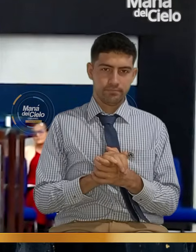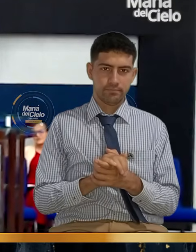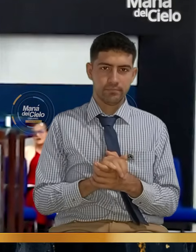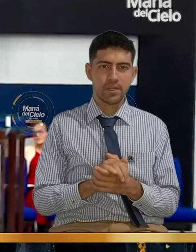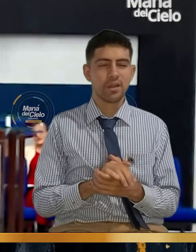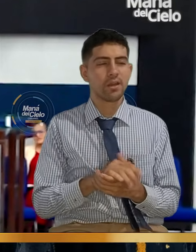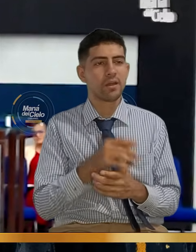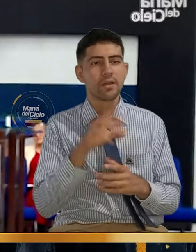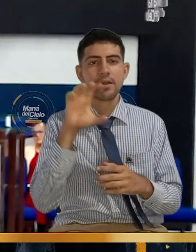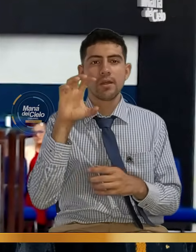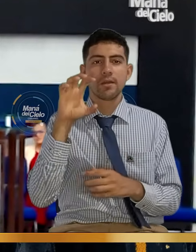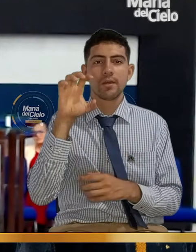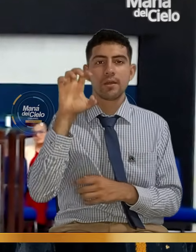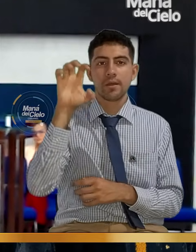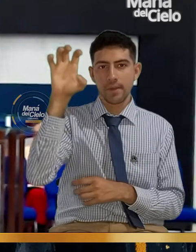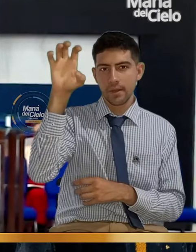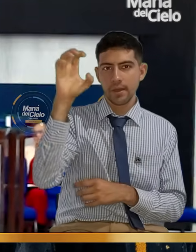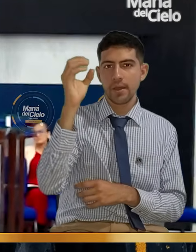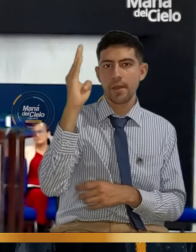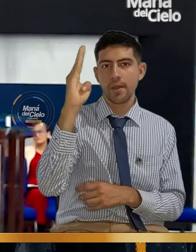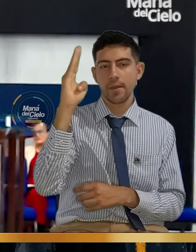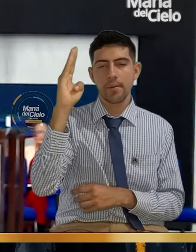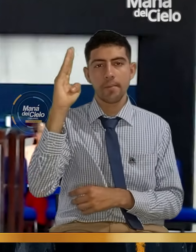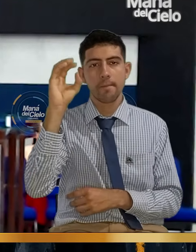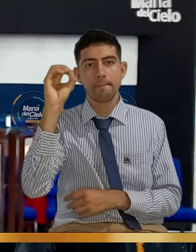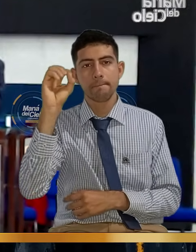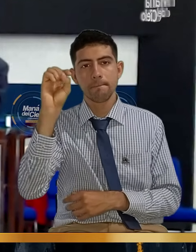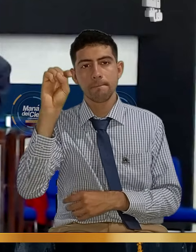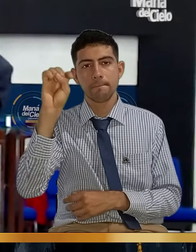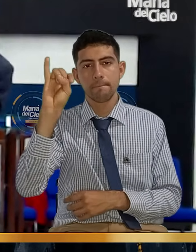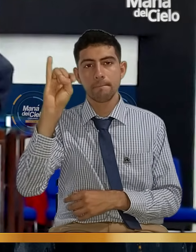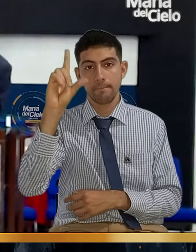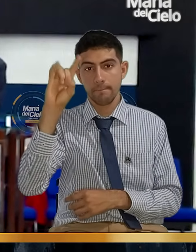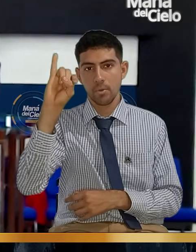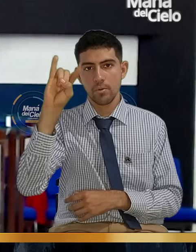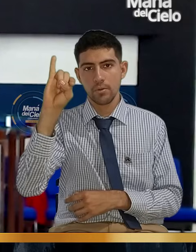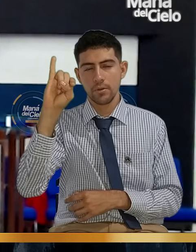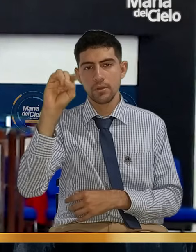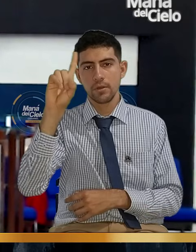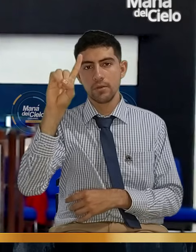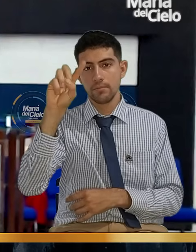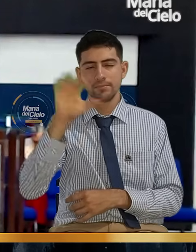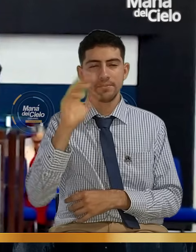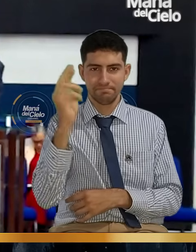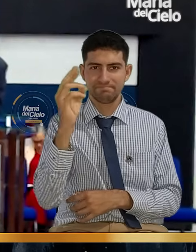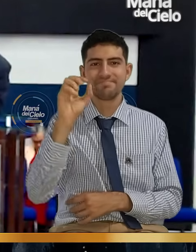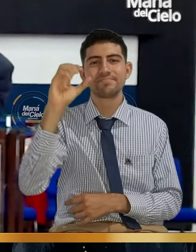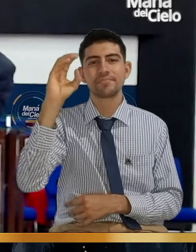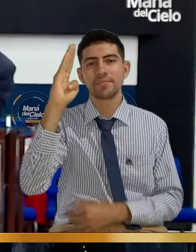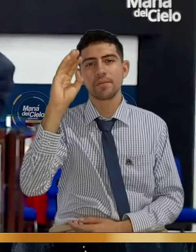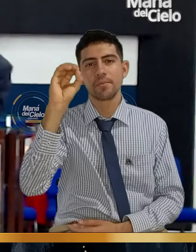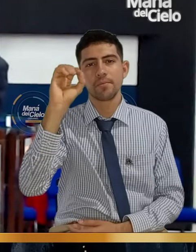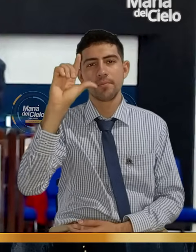amén. Vamos a tomar unos minutos para hablar de la Biblia. Entonces, en el principio creó Dios los cielos y